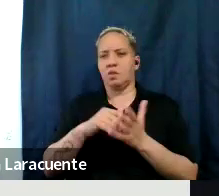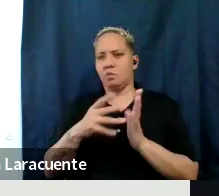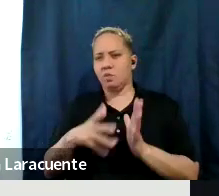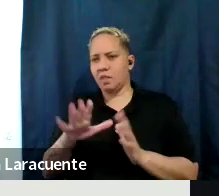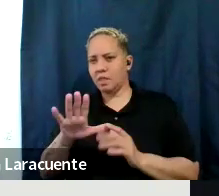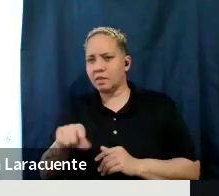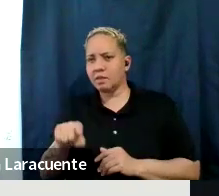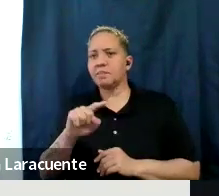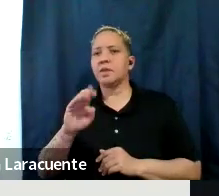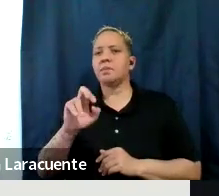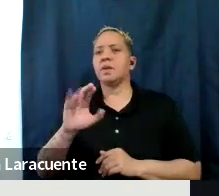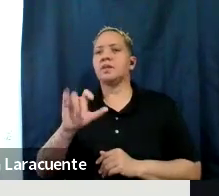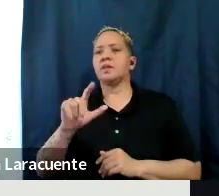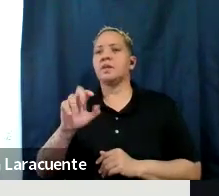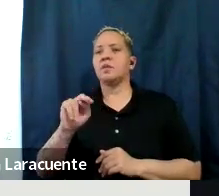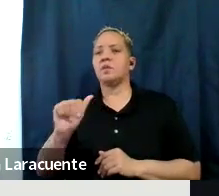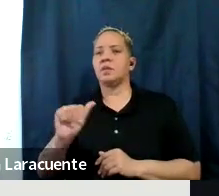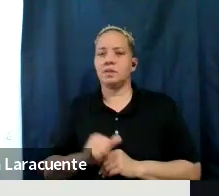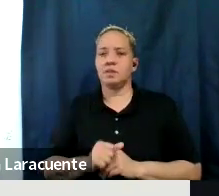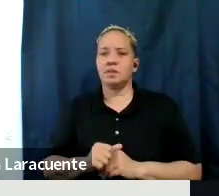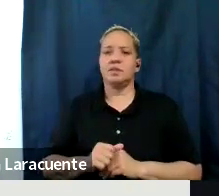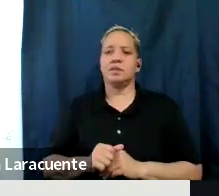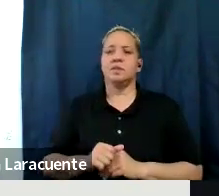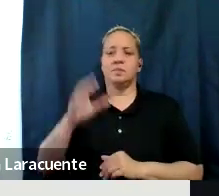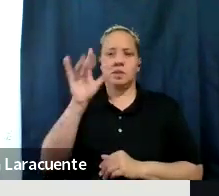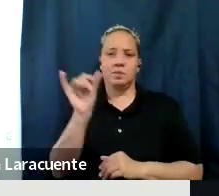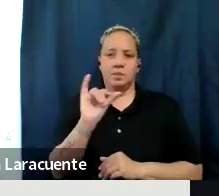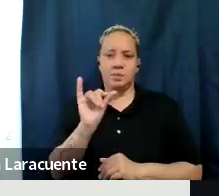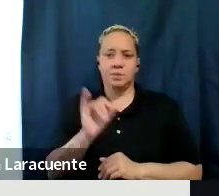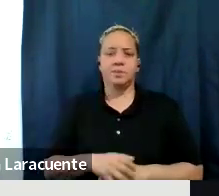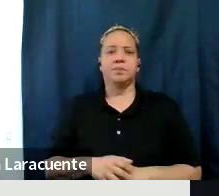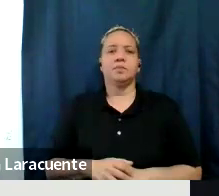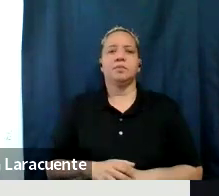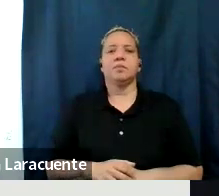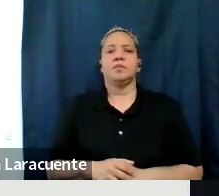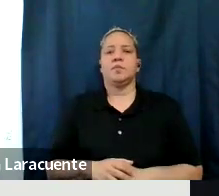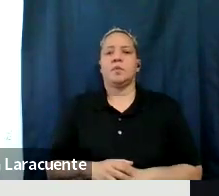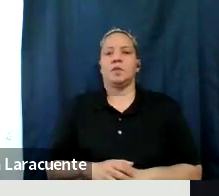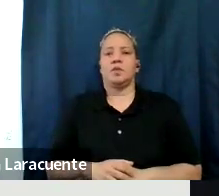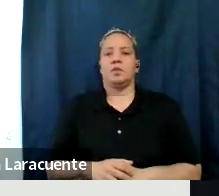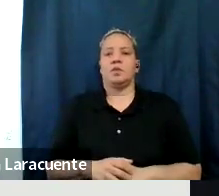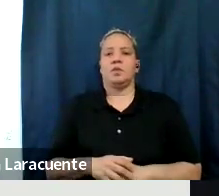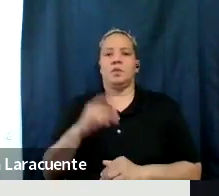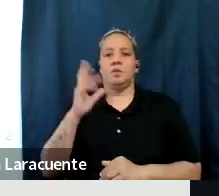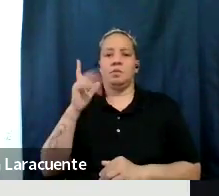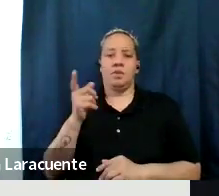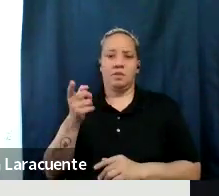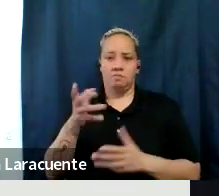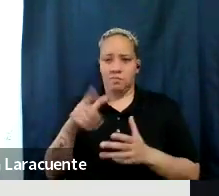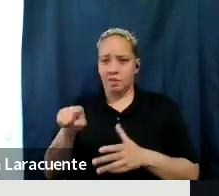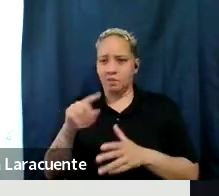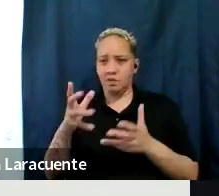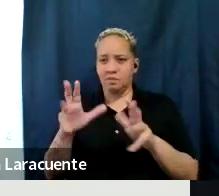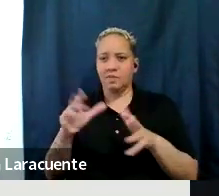de Barcelona, a la que saludo también, porque ya han acabado ellos los exámenes, porque si